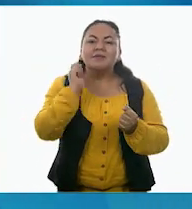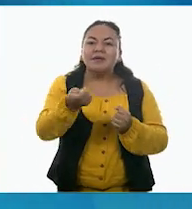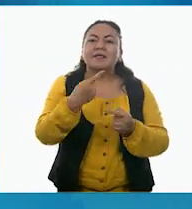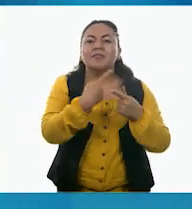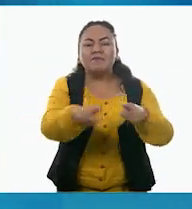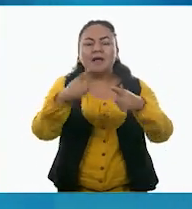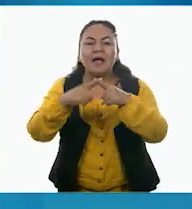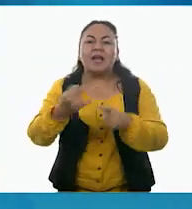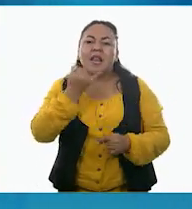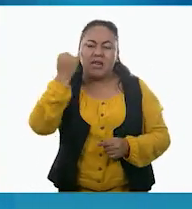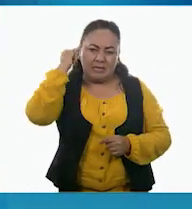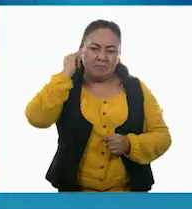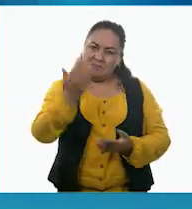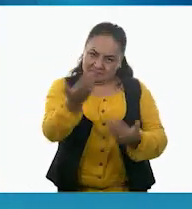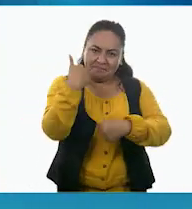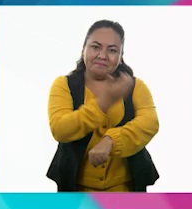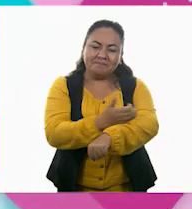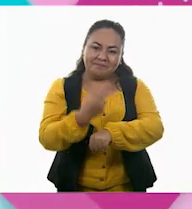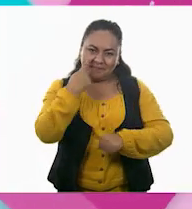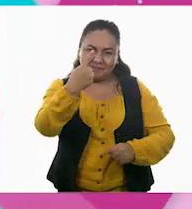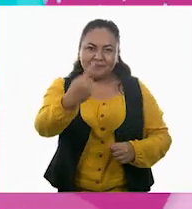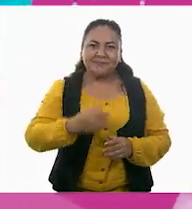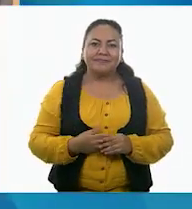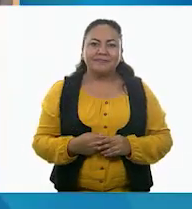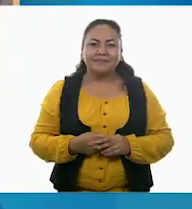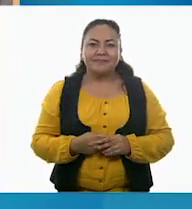las lenguas indígenas. Acompáñame a verlo.